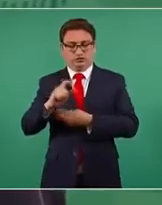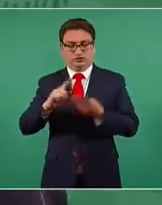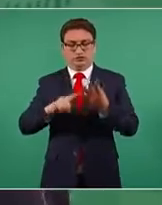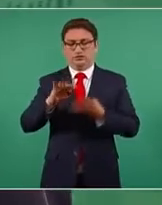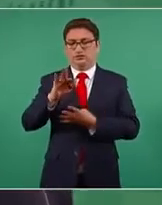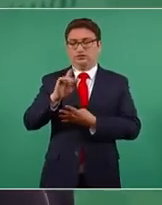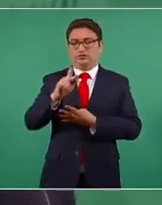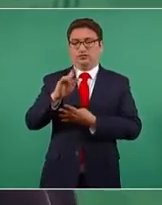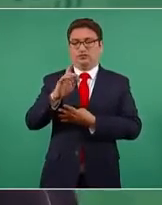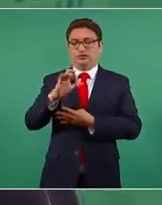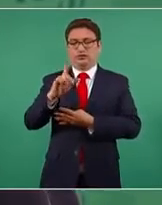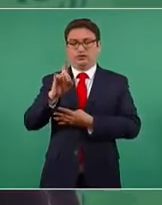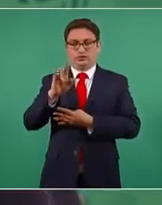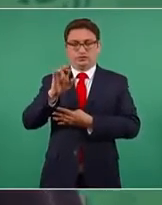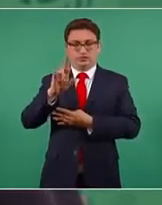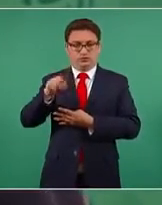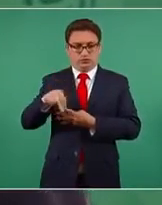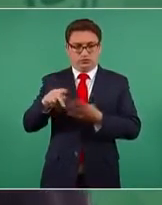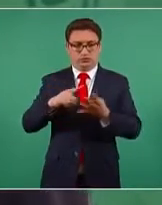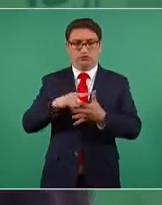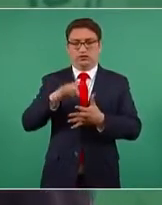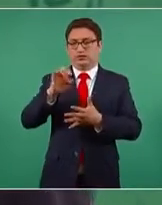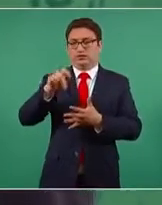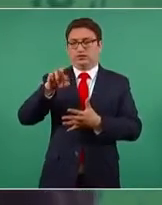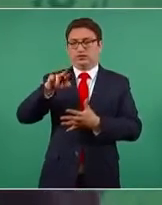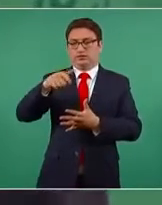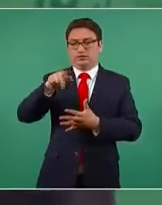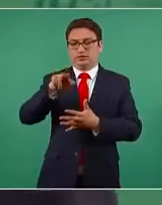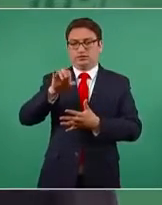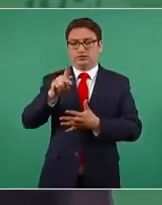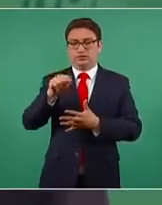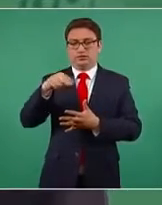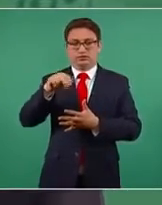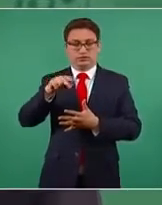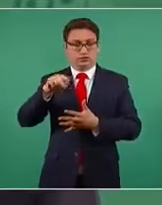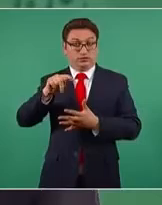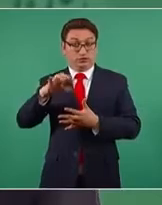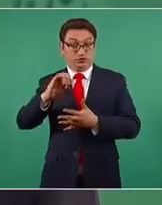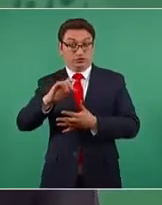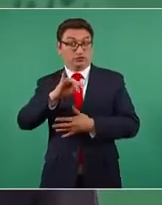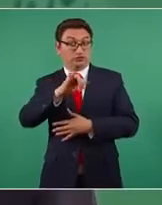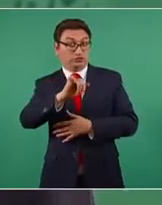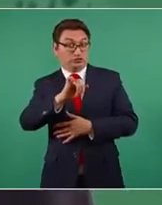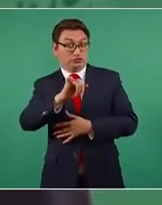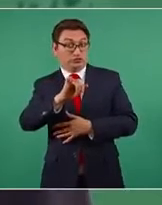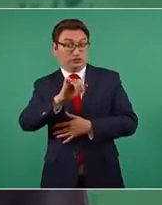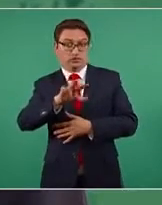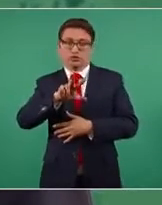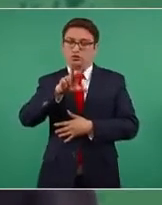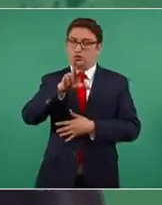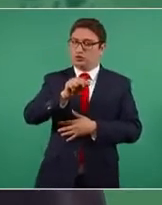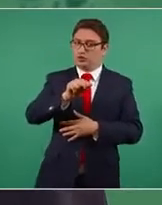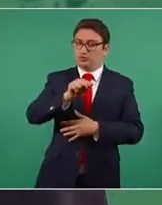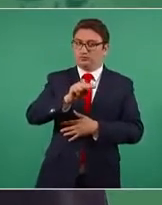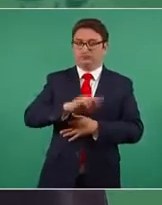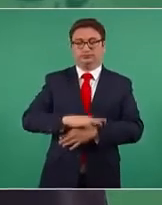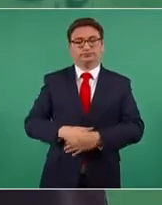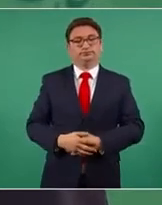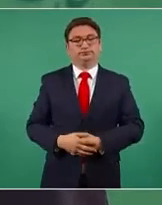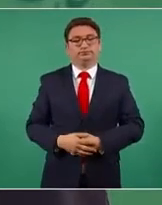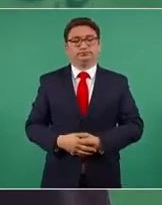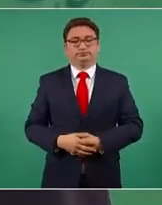Felipe Calderón y Enrique Peña Nieto? ¿Sí o no?